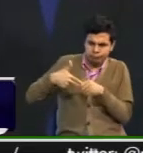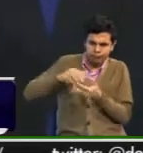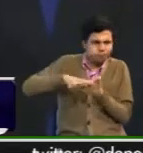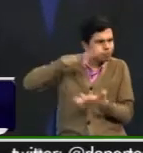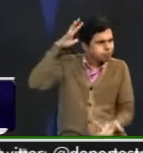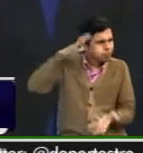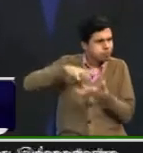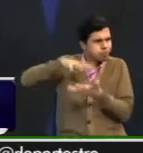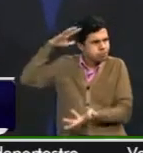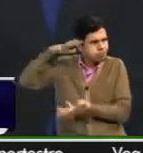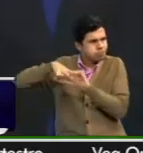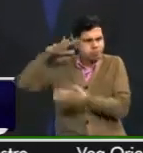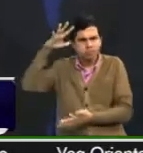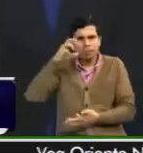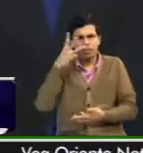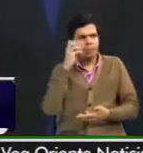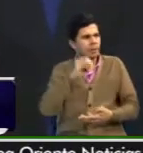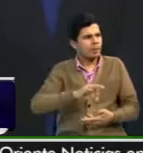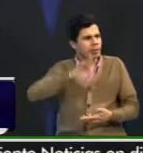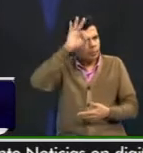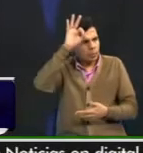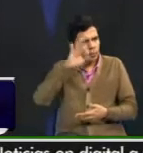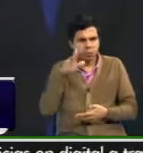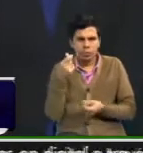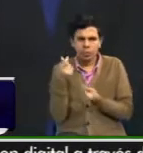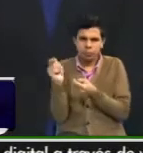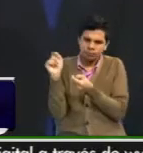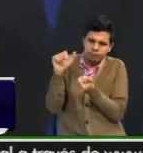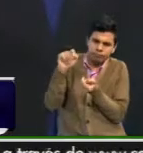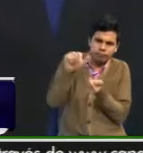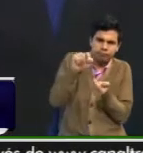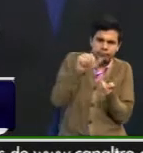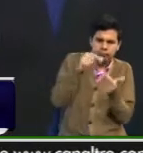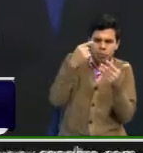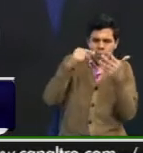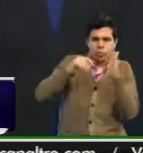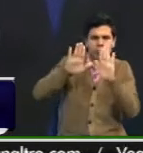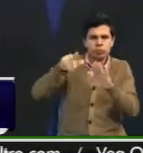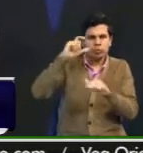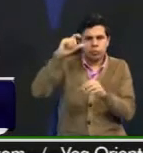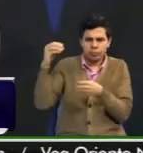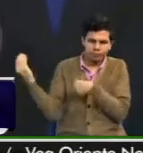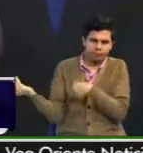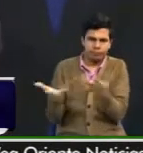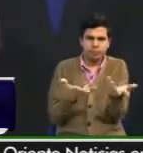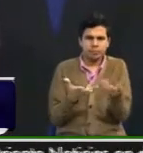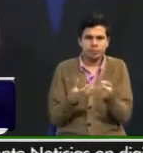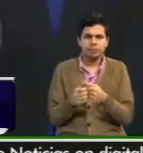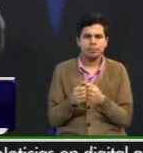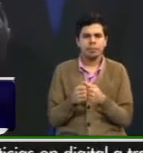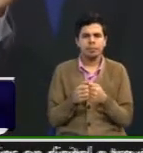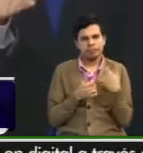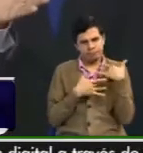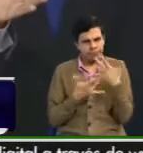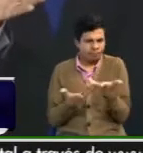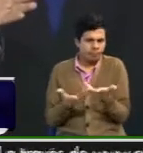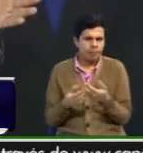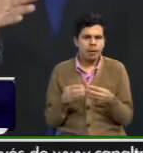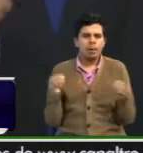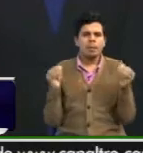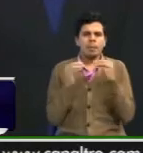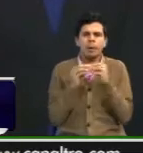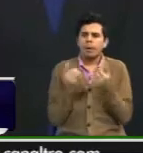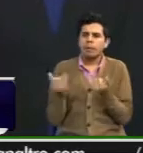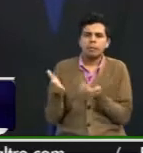en un 30% de la calidad subsidiada que se manda a cúcuta todavía hay